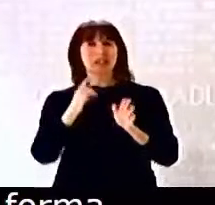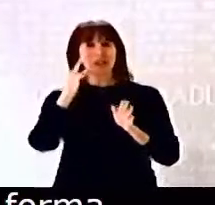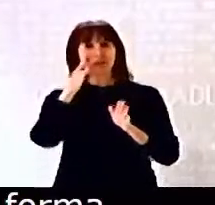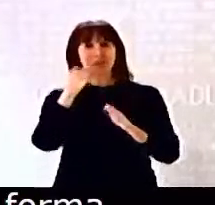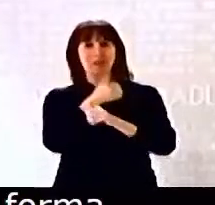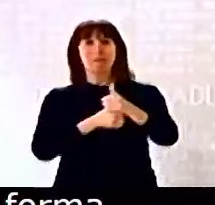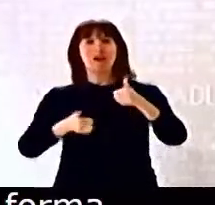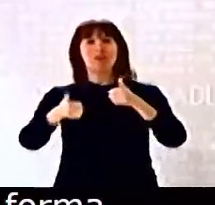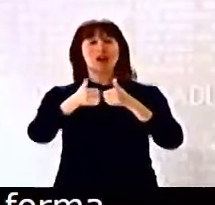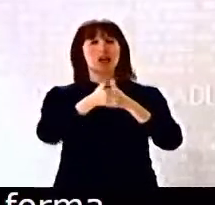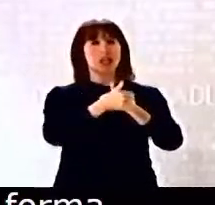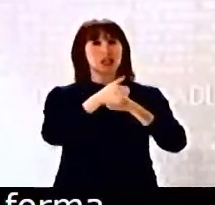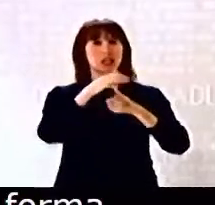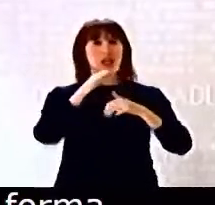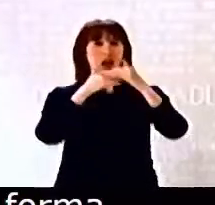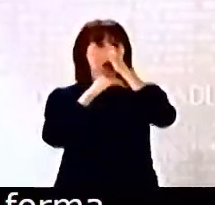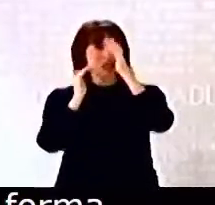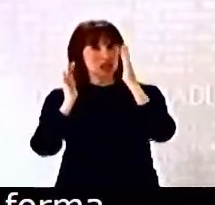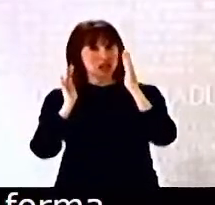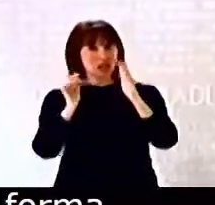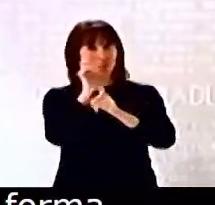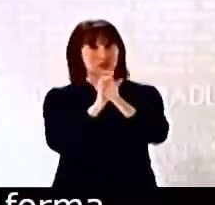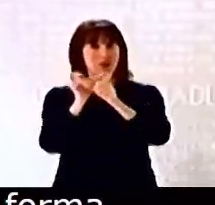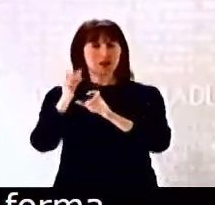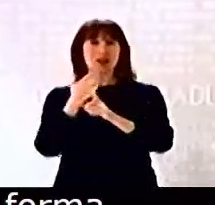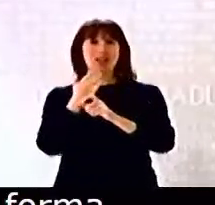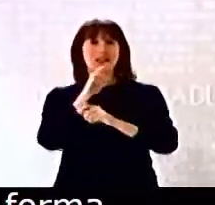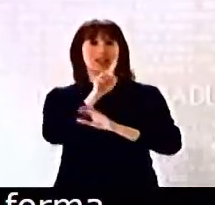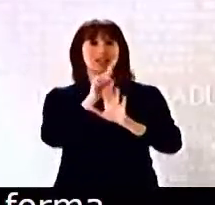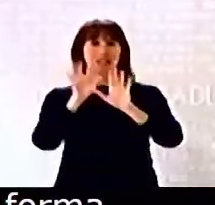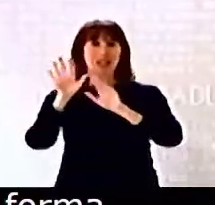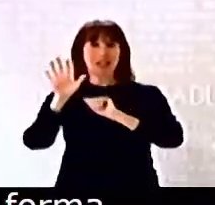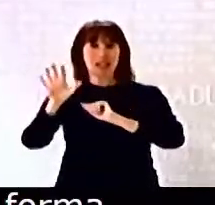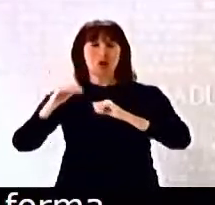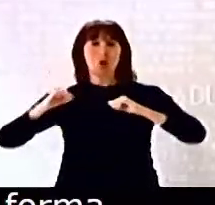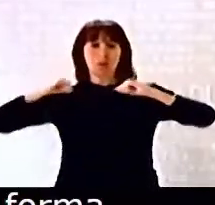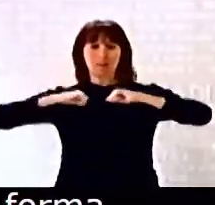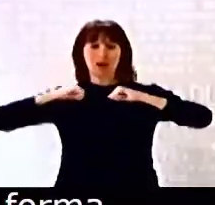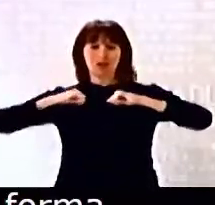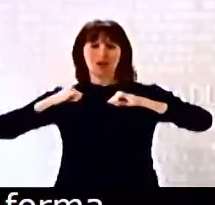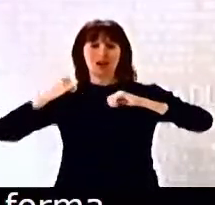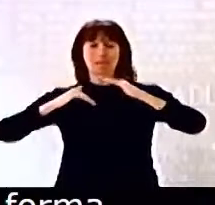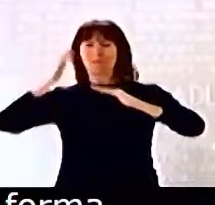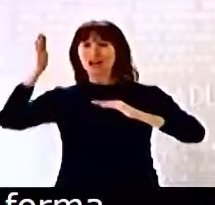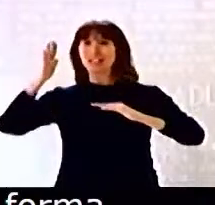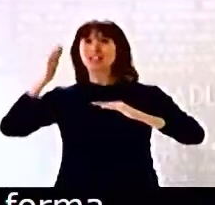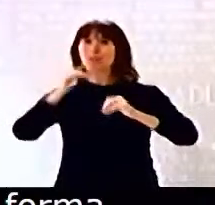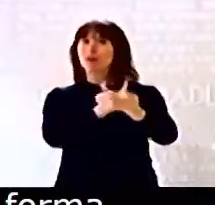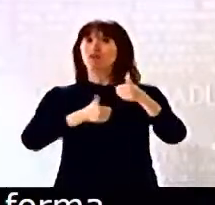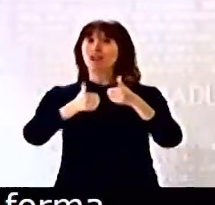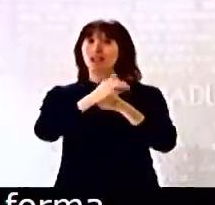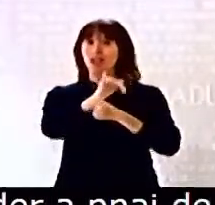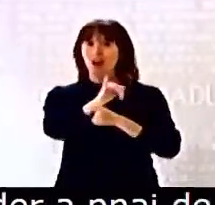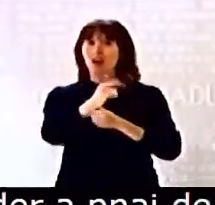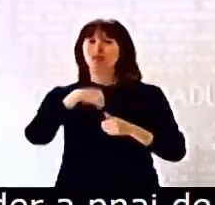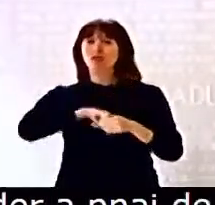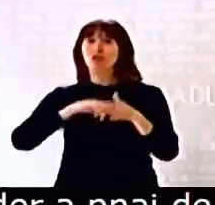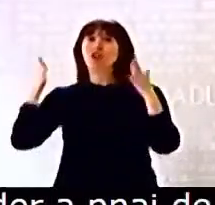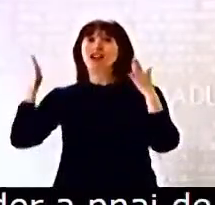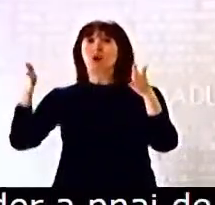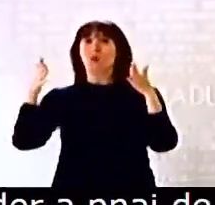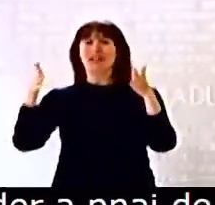preferencia para atender a las personas de más de 65 años y haremos la